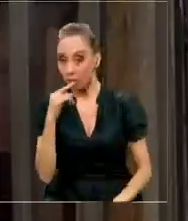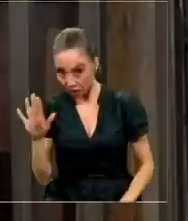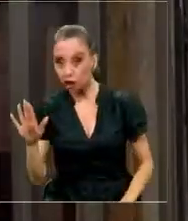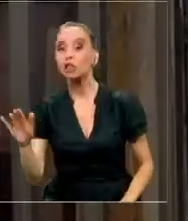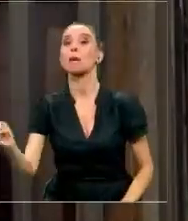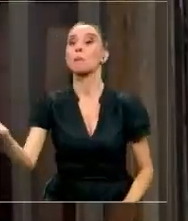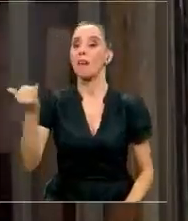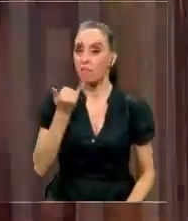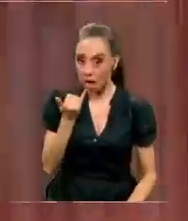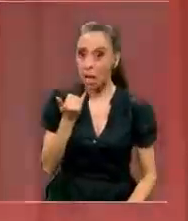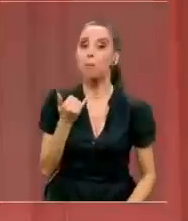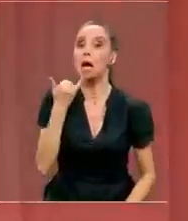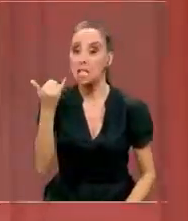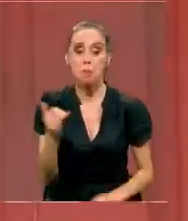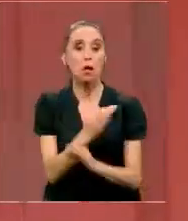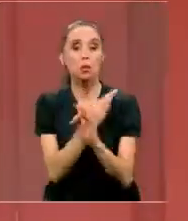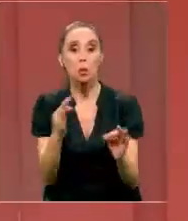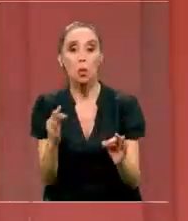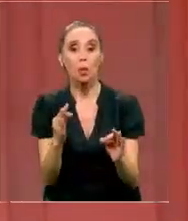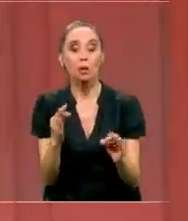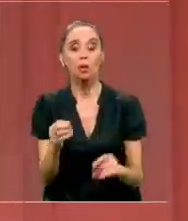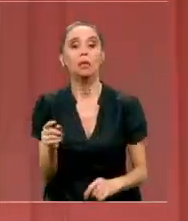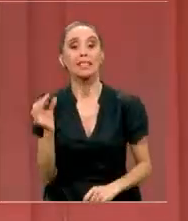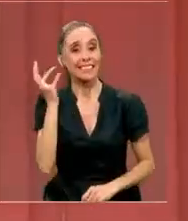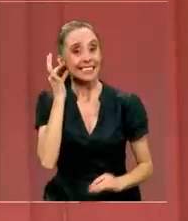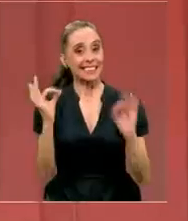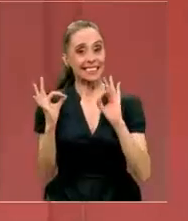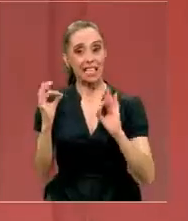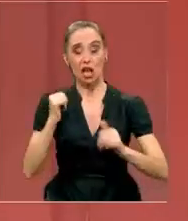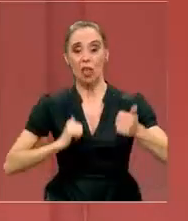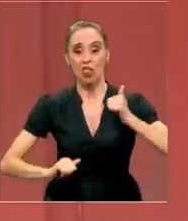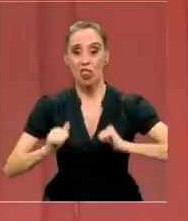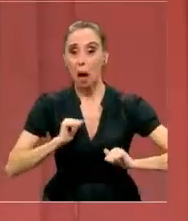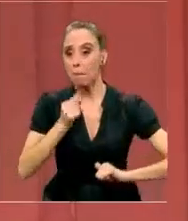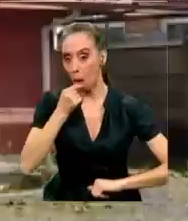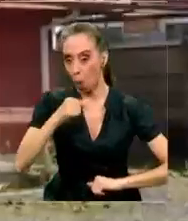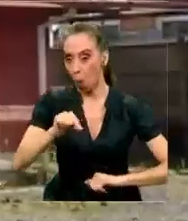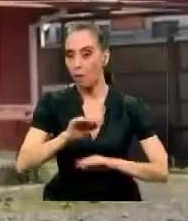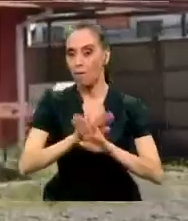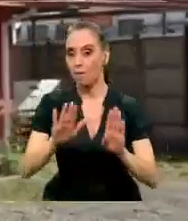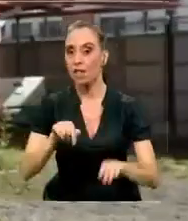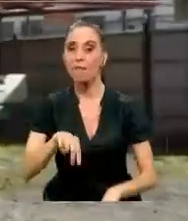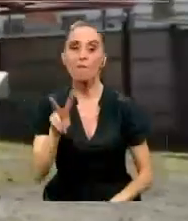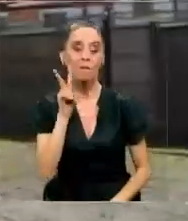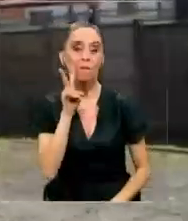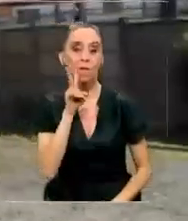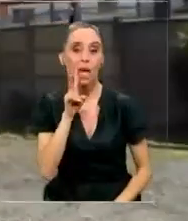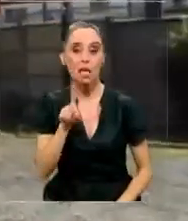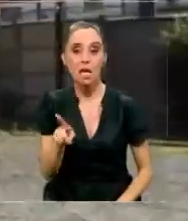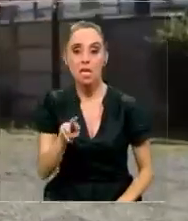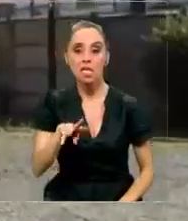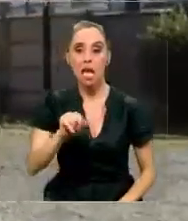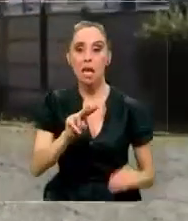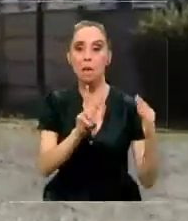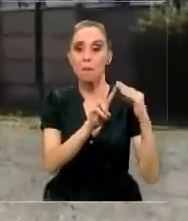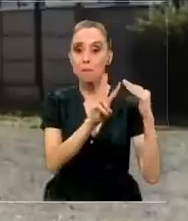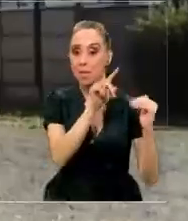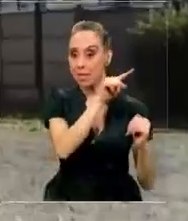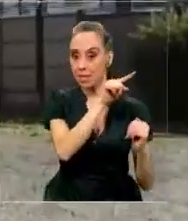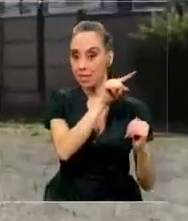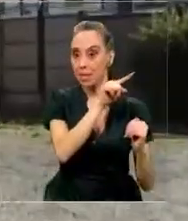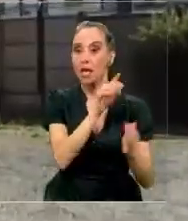van a llamar y nunca llaman. Sin embargo, el drama que vive Magdalena podría llegar a su fin. Este viernes, el Seremi de la Vivienda